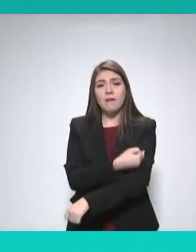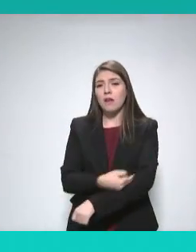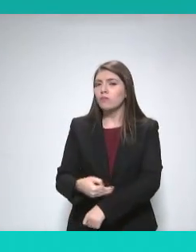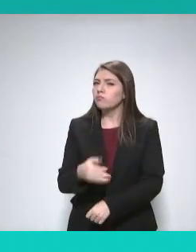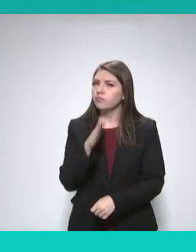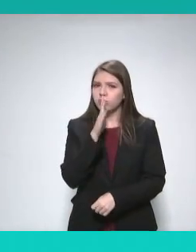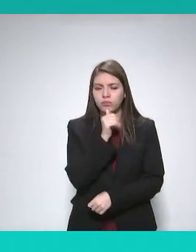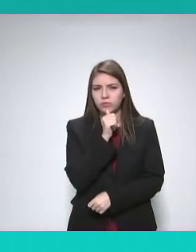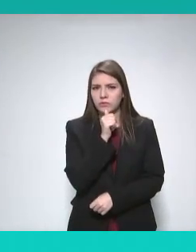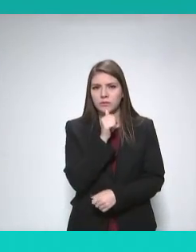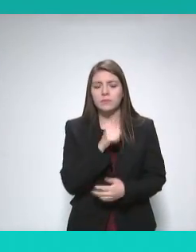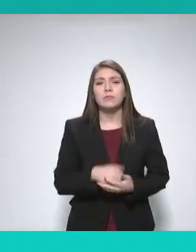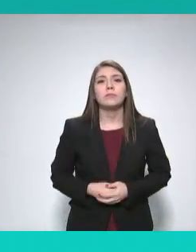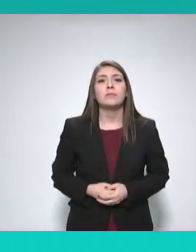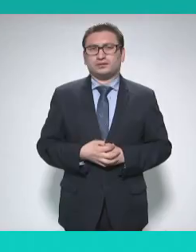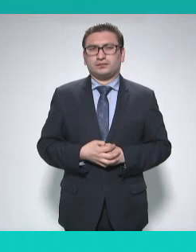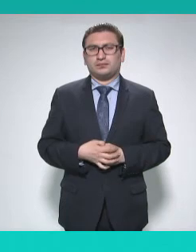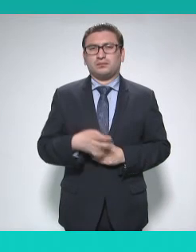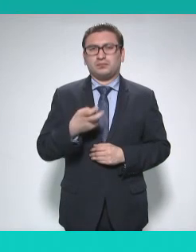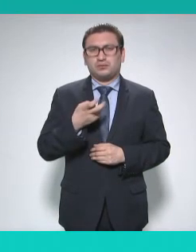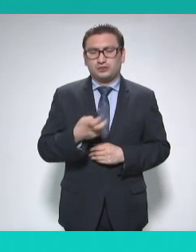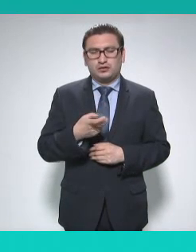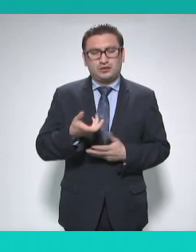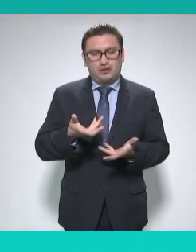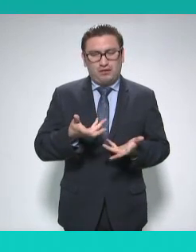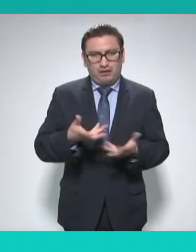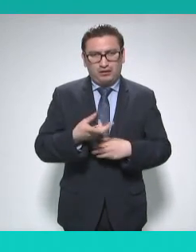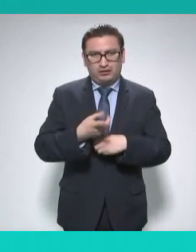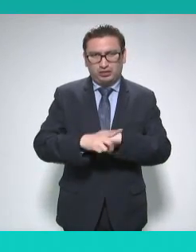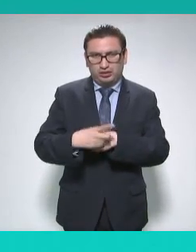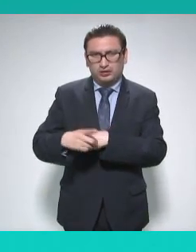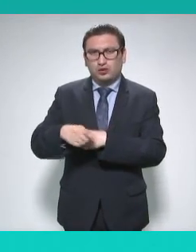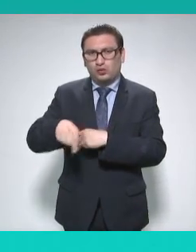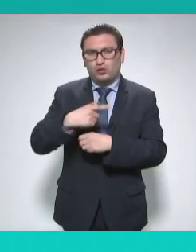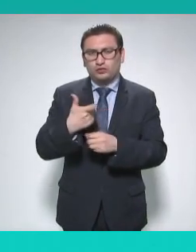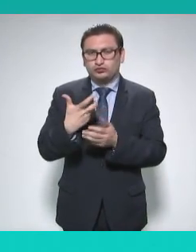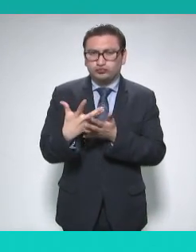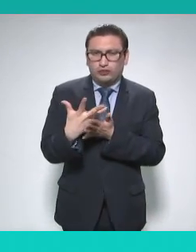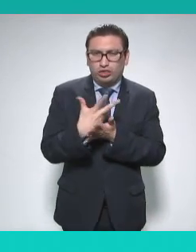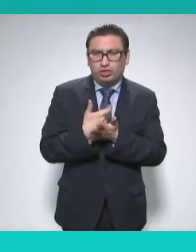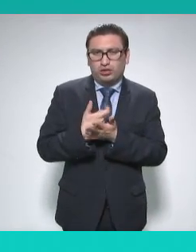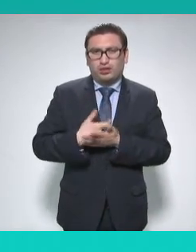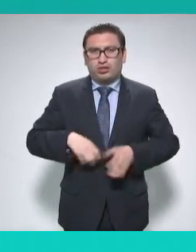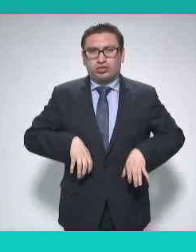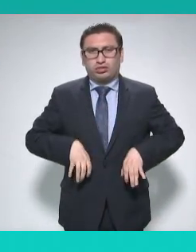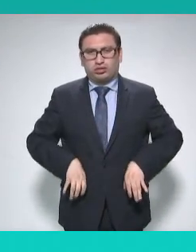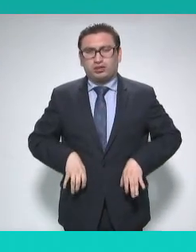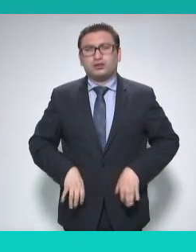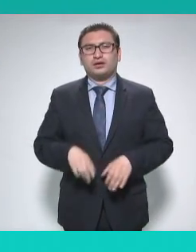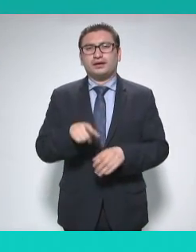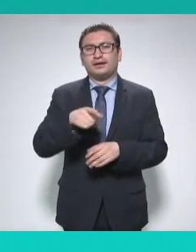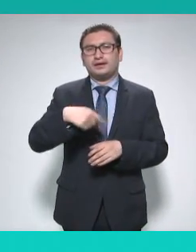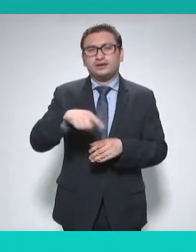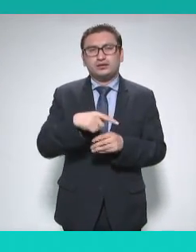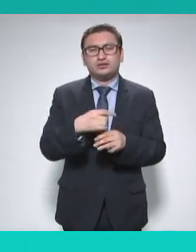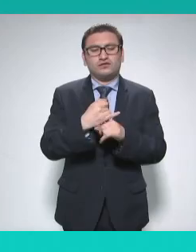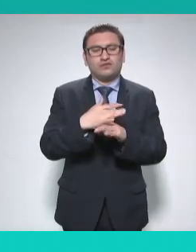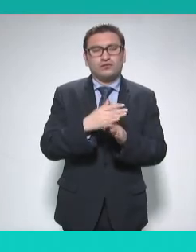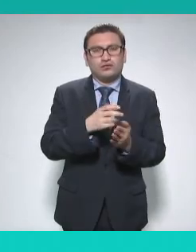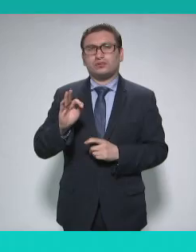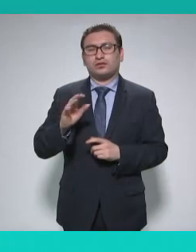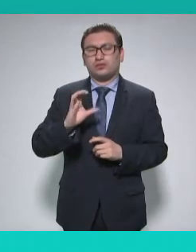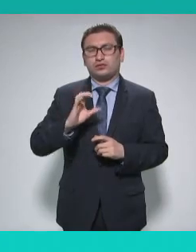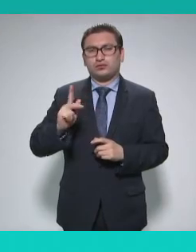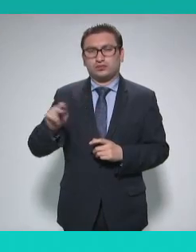se indicó que se estudiaron las causales de reserva y si bien en un principio se compartieron lo cierto es que se consideró que la propia fiscalía general de la